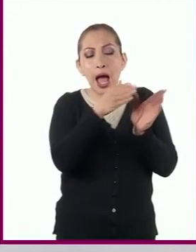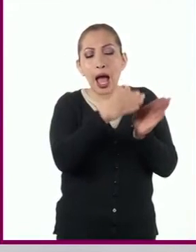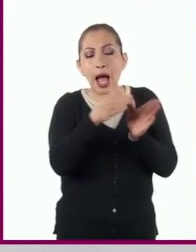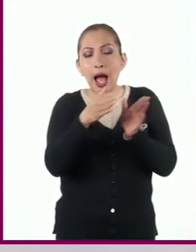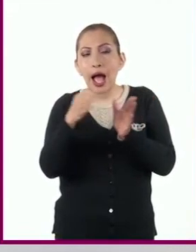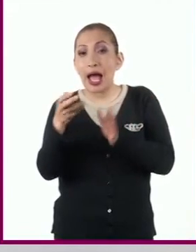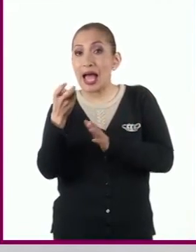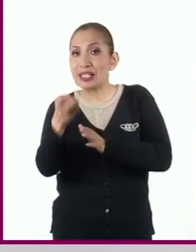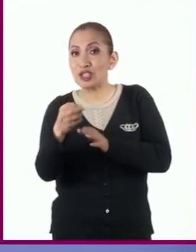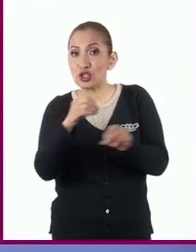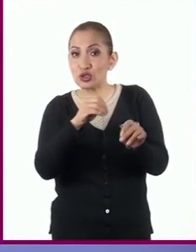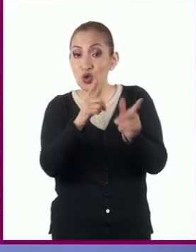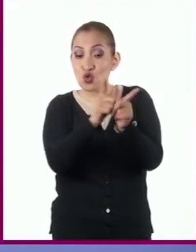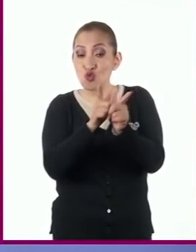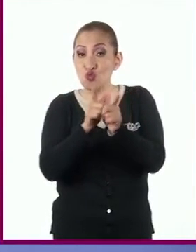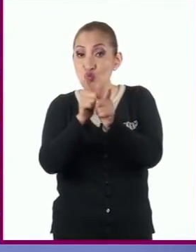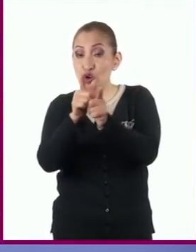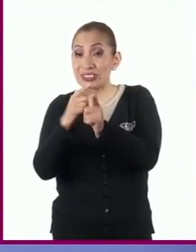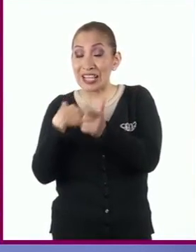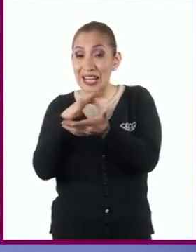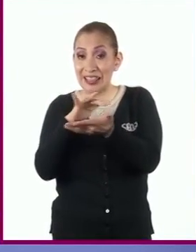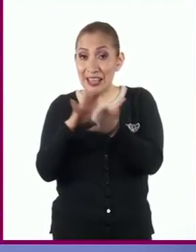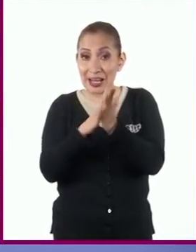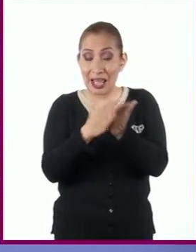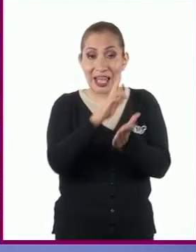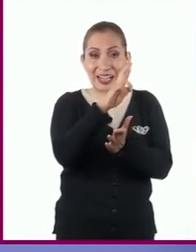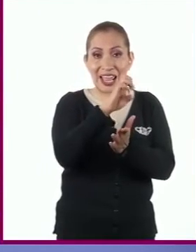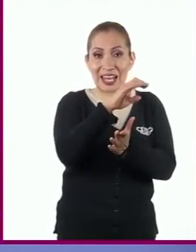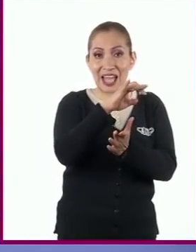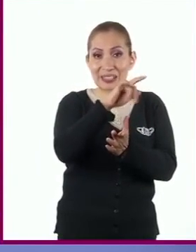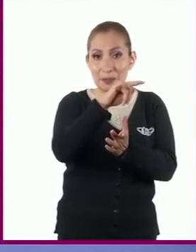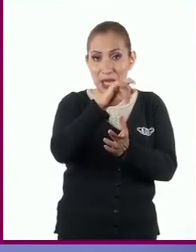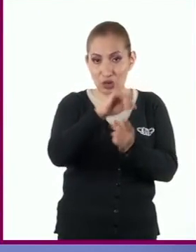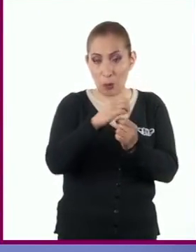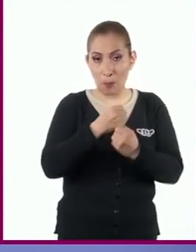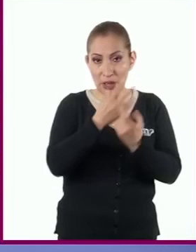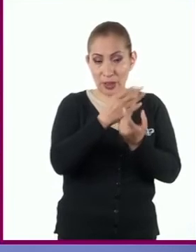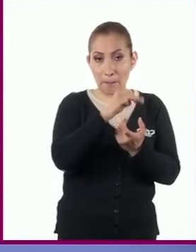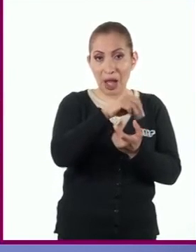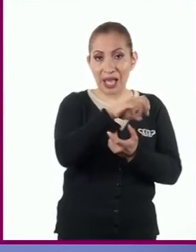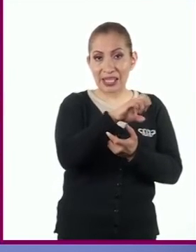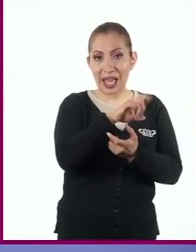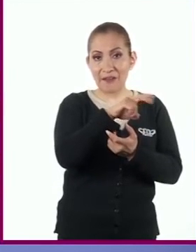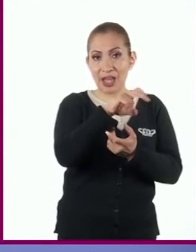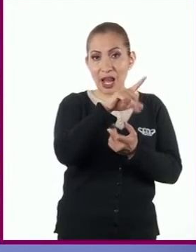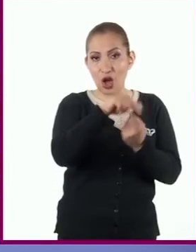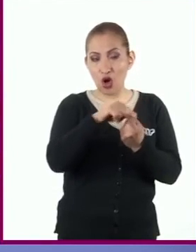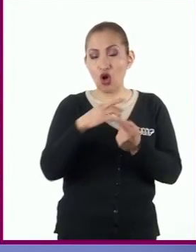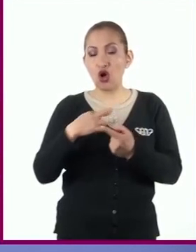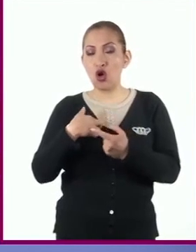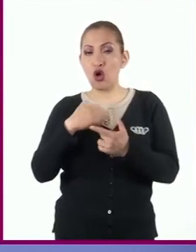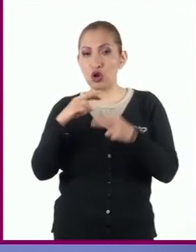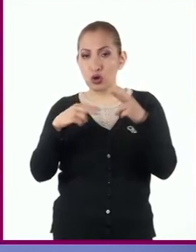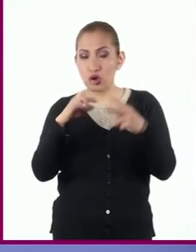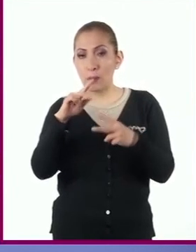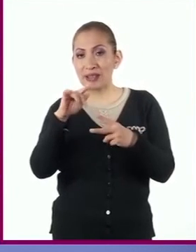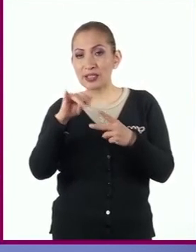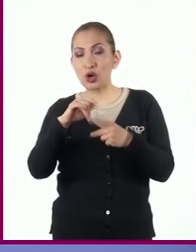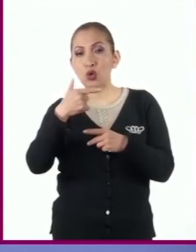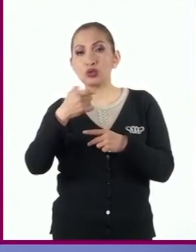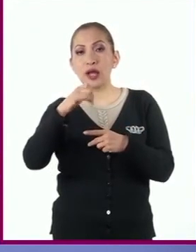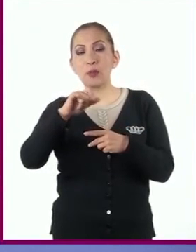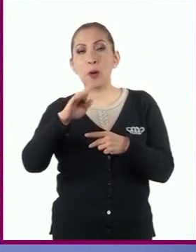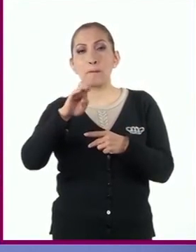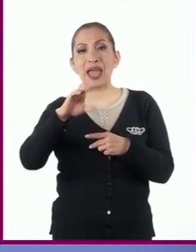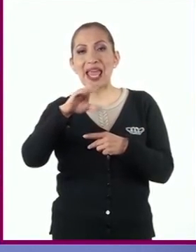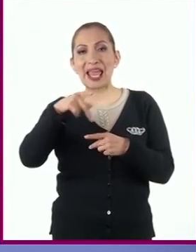los siguientes movimientos literarios. El Renacimiento, con el poema de Maquiavelo, el Romanticismo, con Gustavo